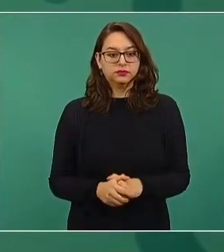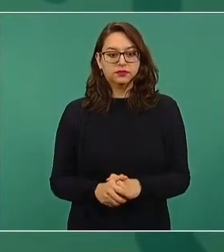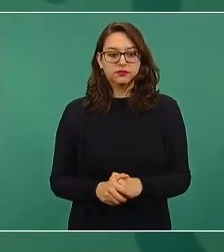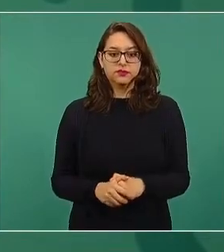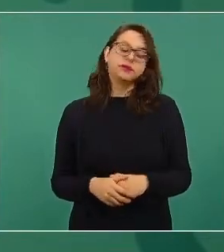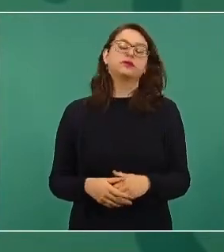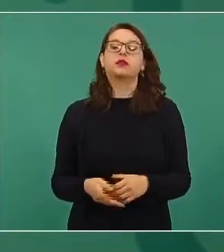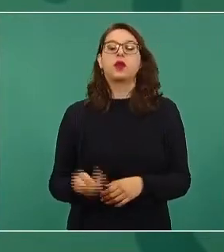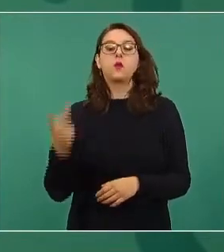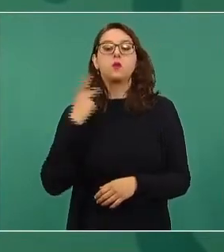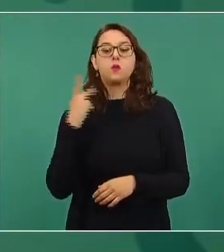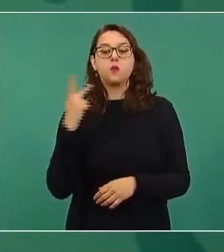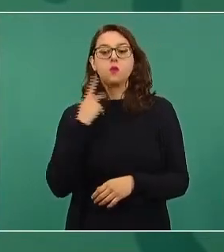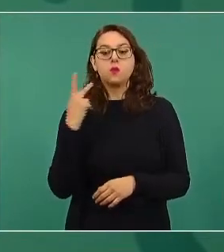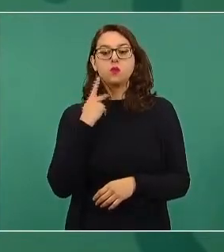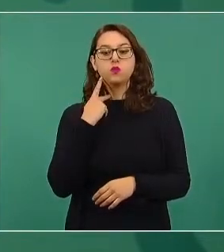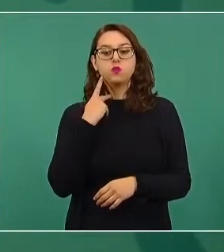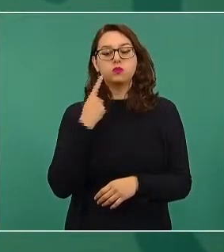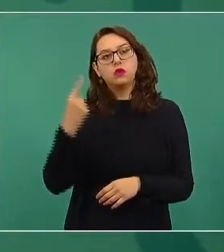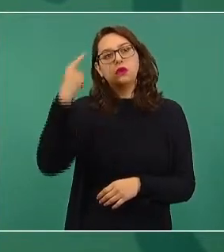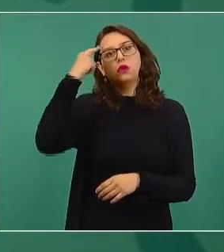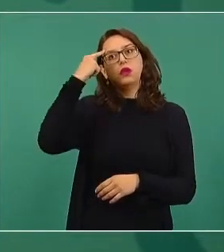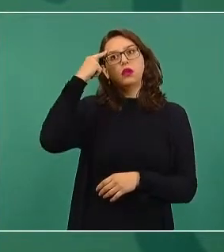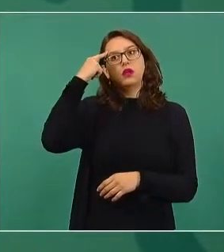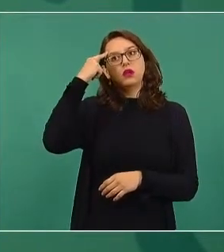Político no debe estar pensando